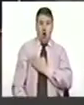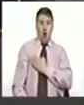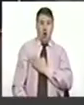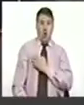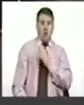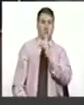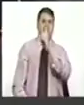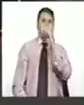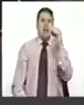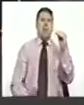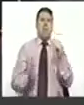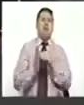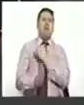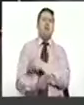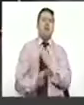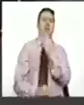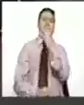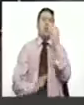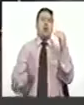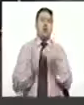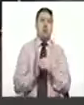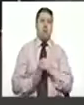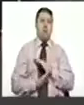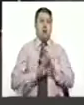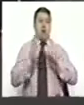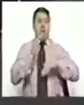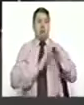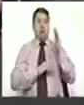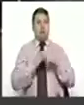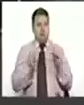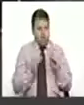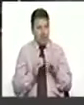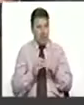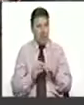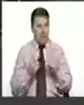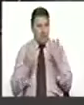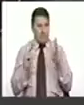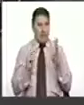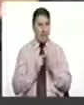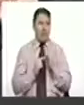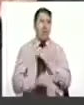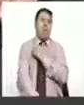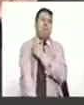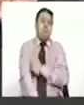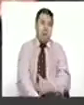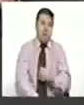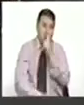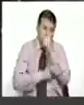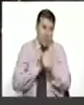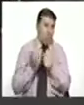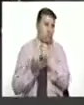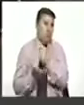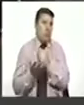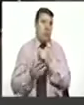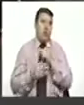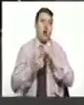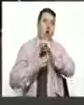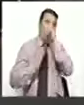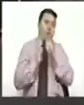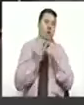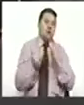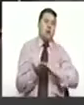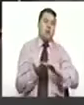70, 100 mil millones, vale 400 mil. Si le hubieran puesto 70 mil milloncitos al año, la habrían